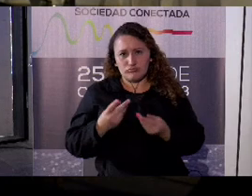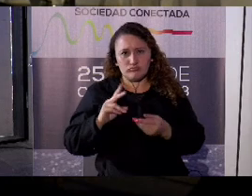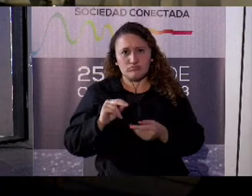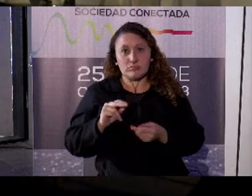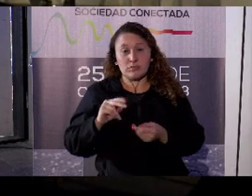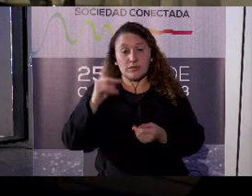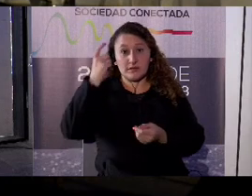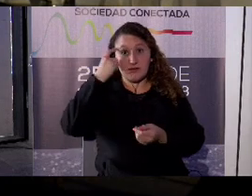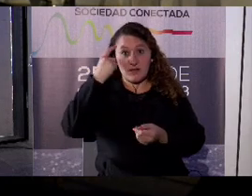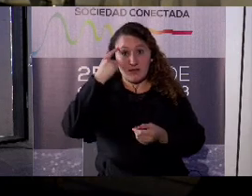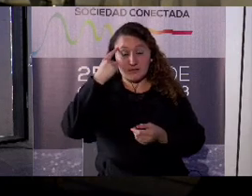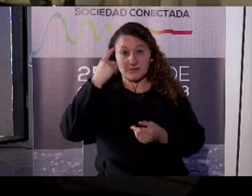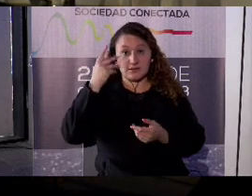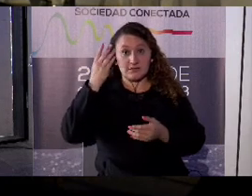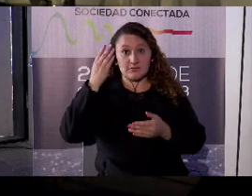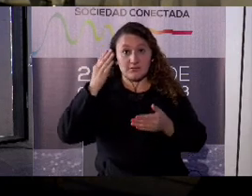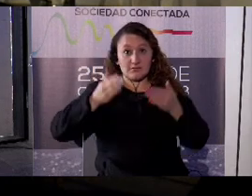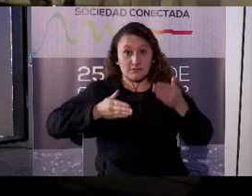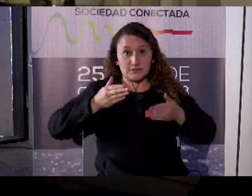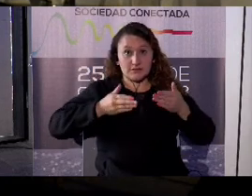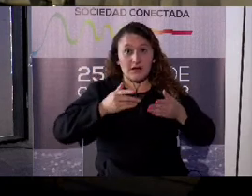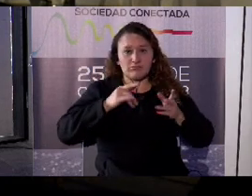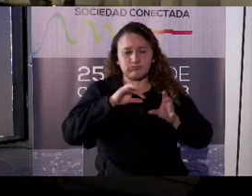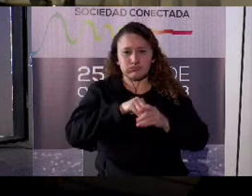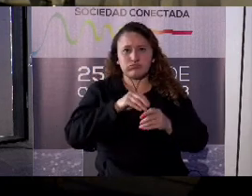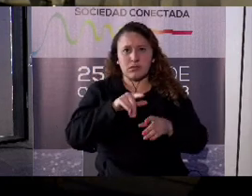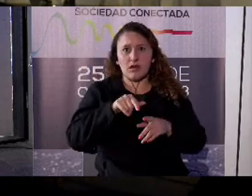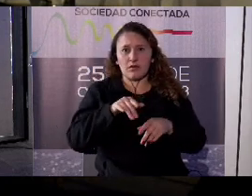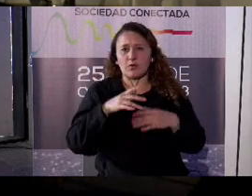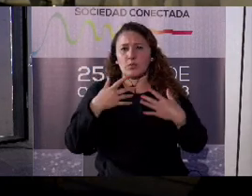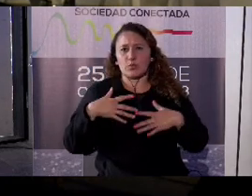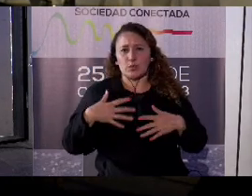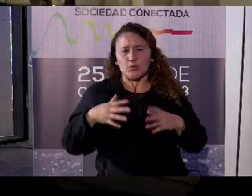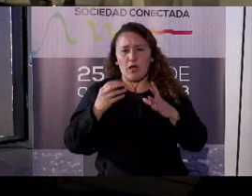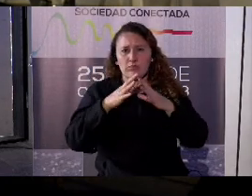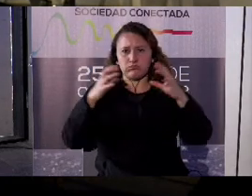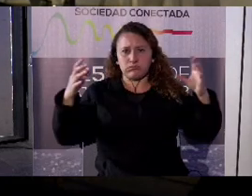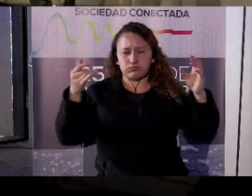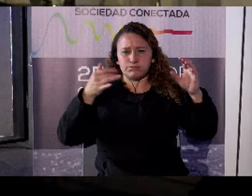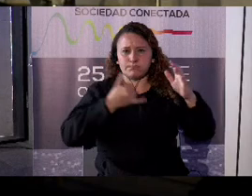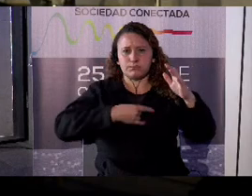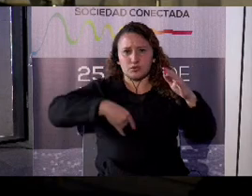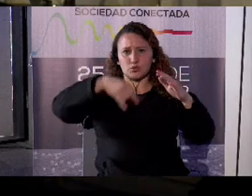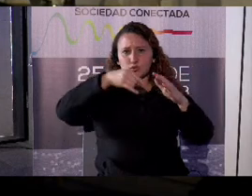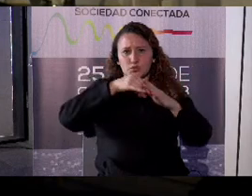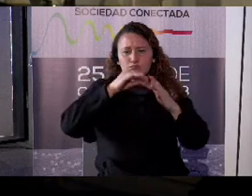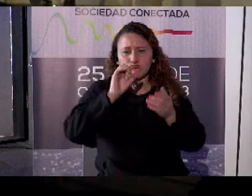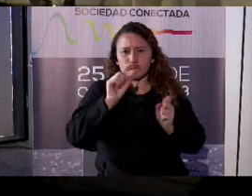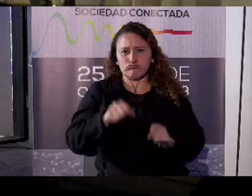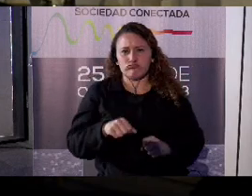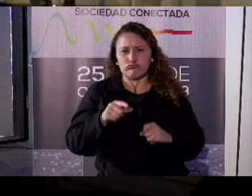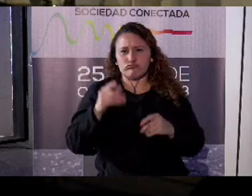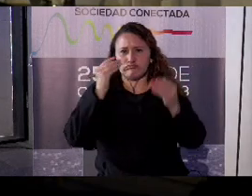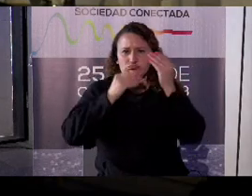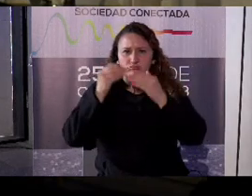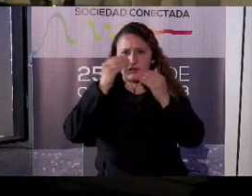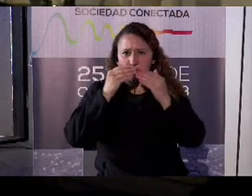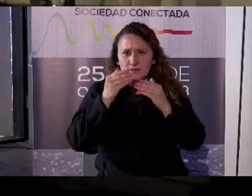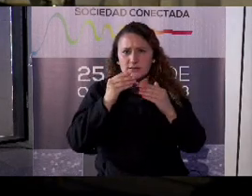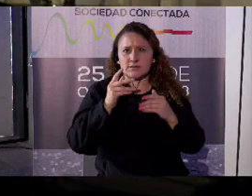Inteligencia artificial y colocando todas estas todas estas imágenes en la nube obviamente a través de Inteligencia artificial yo puedo hacer análisis de patrones